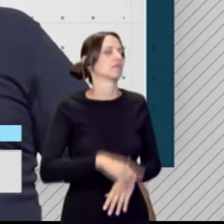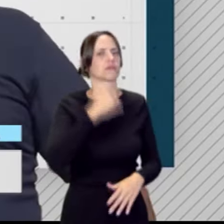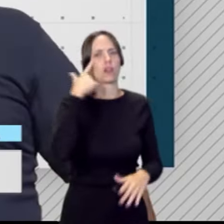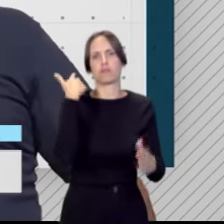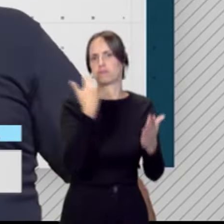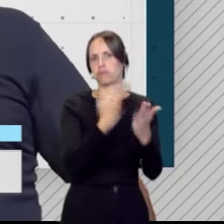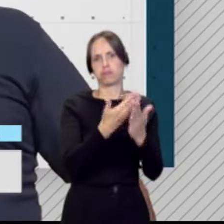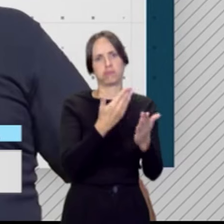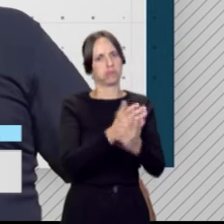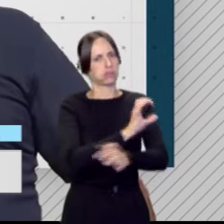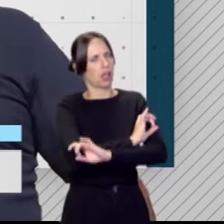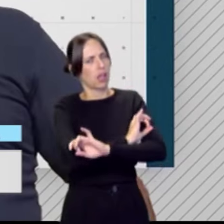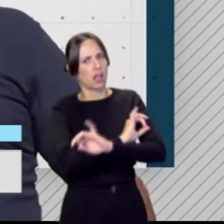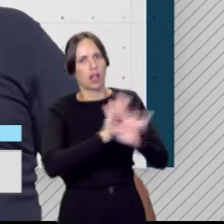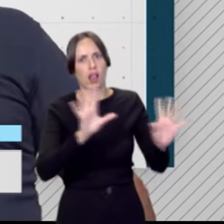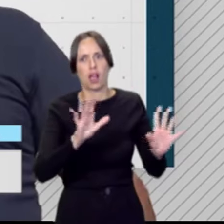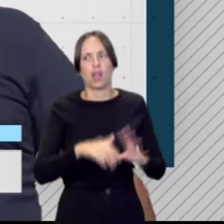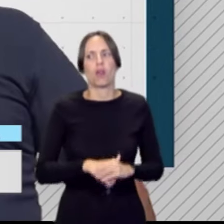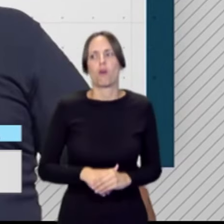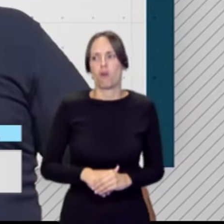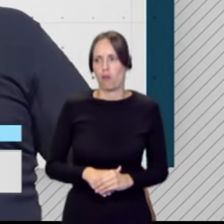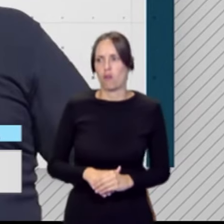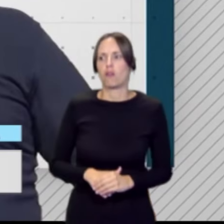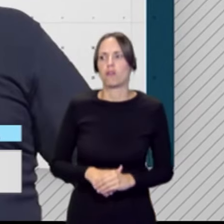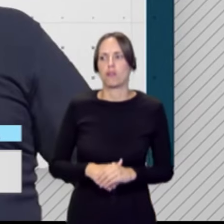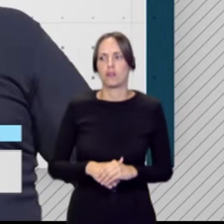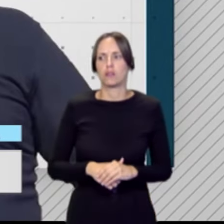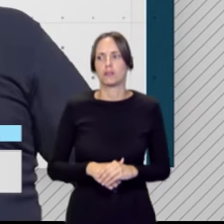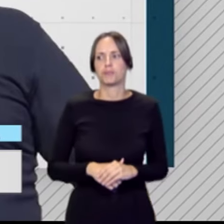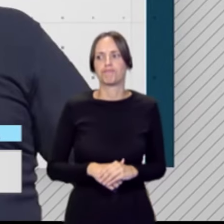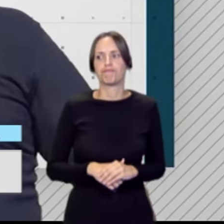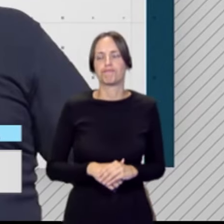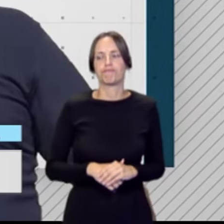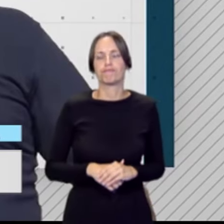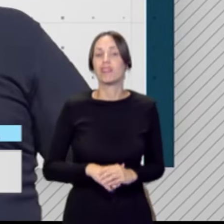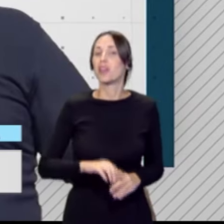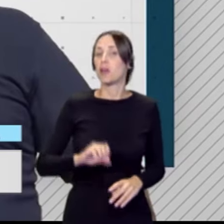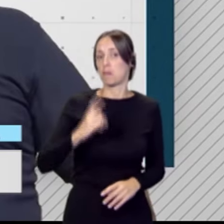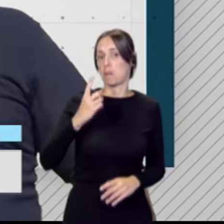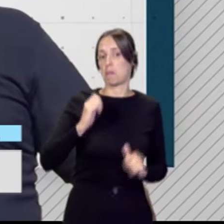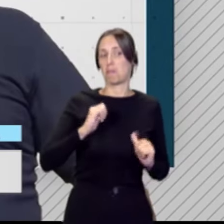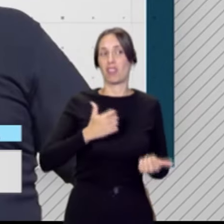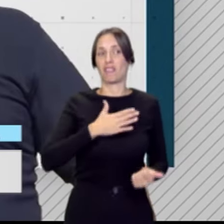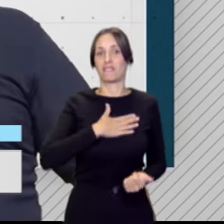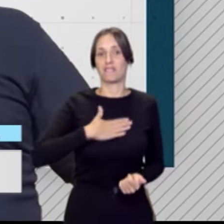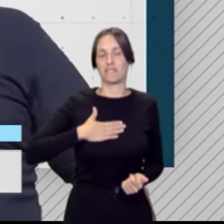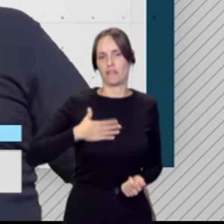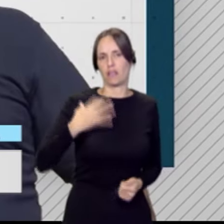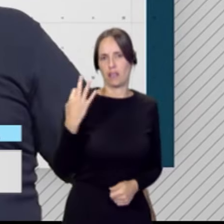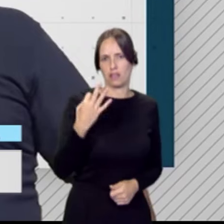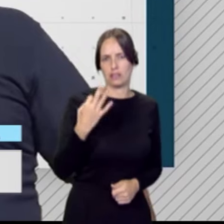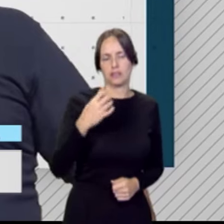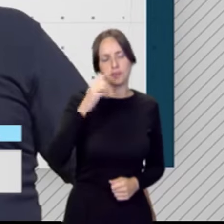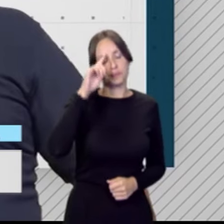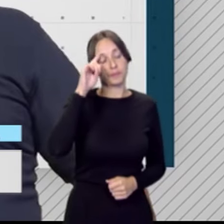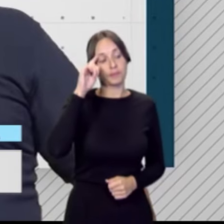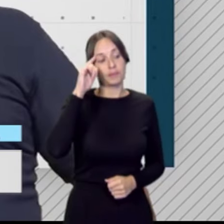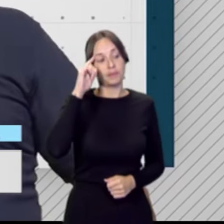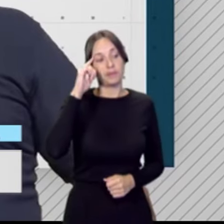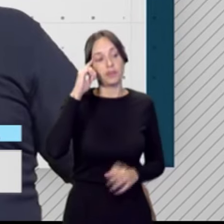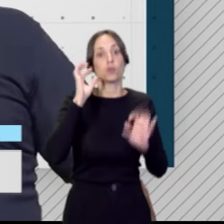contrastado. Esto, lo primero que quería, por donde quería empezar, es que hay